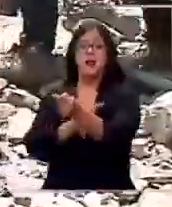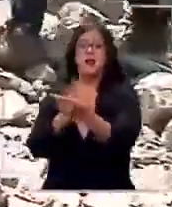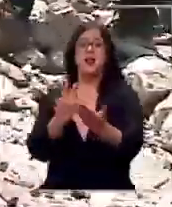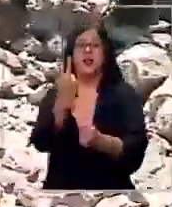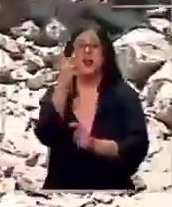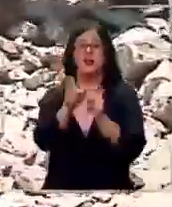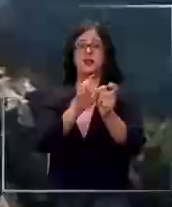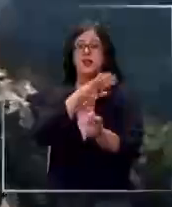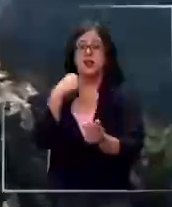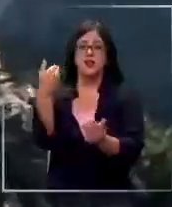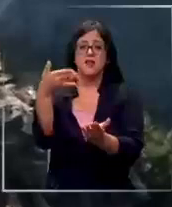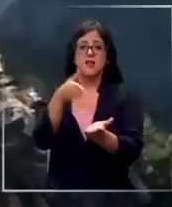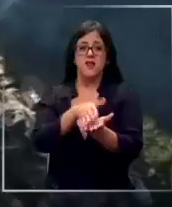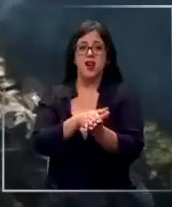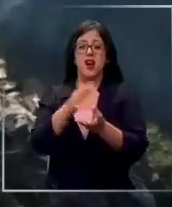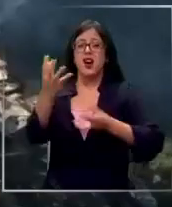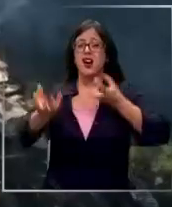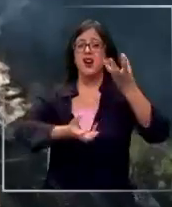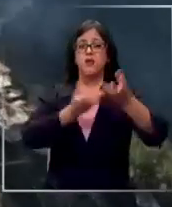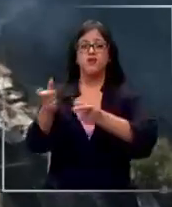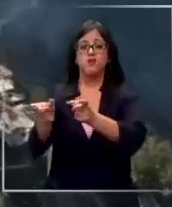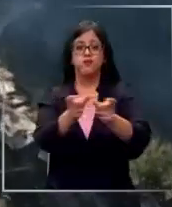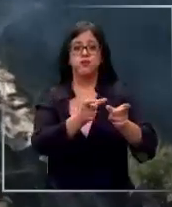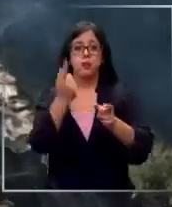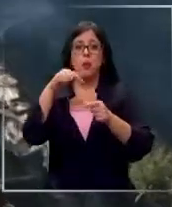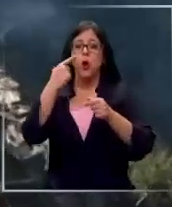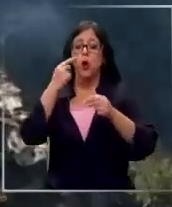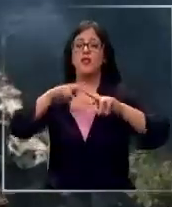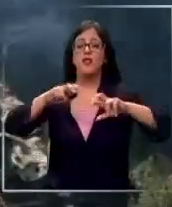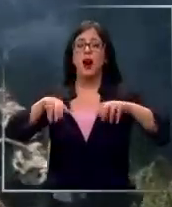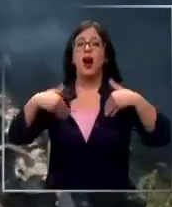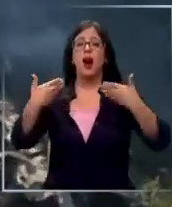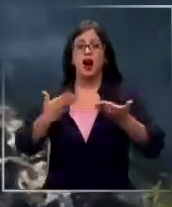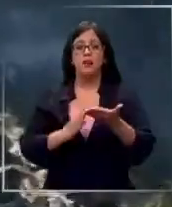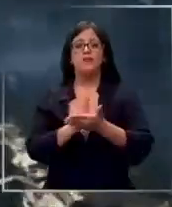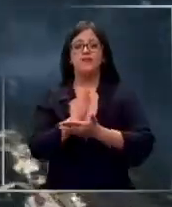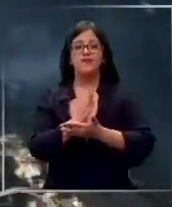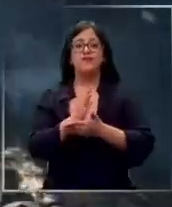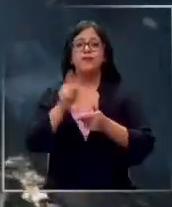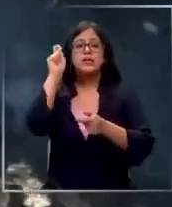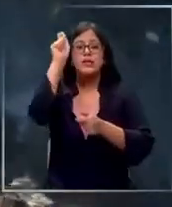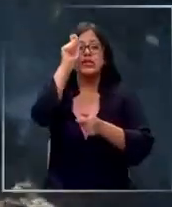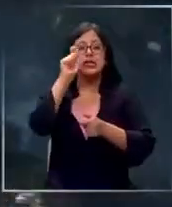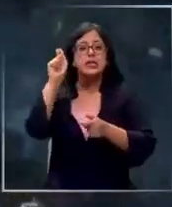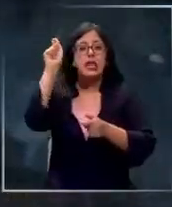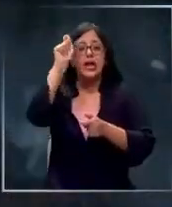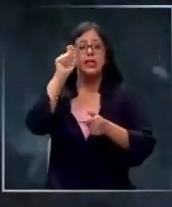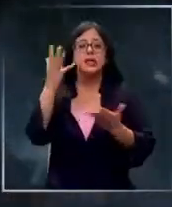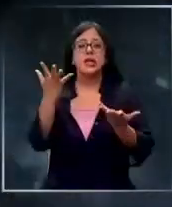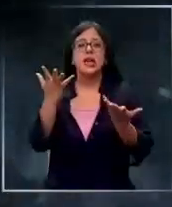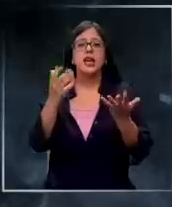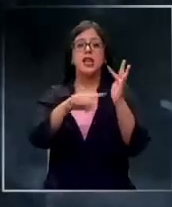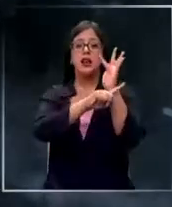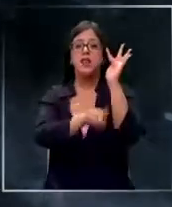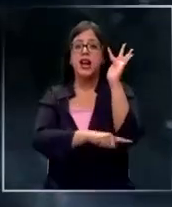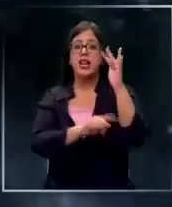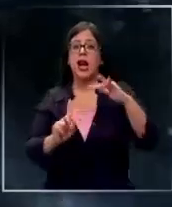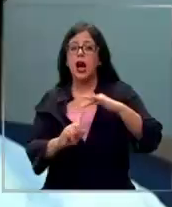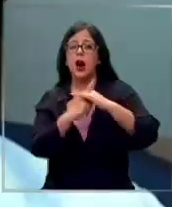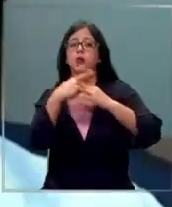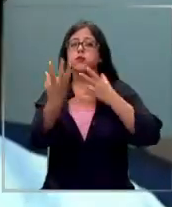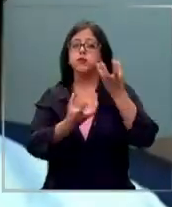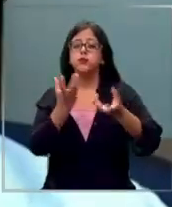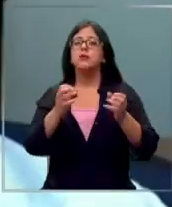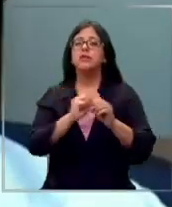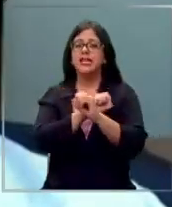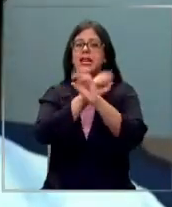de 2 personas. El fuego fue controlado, pero la investigación recién comienza y la tesis del Ministerio Público sobre el origen del siniestro es clara.